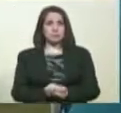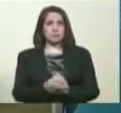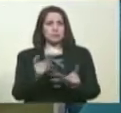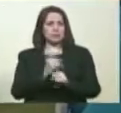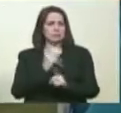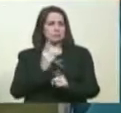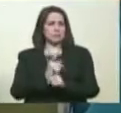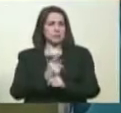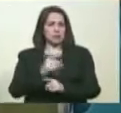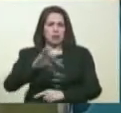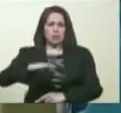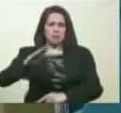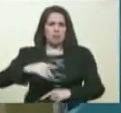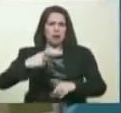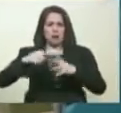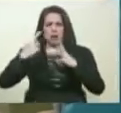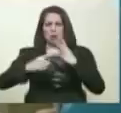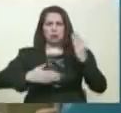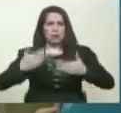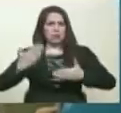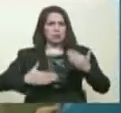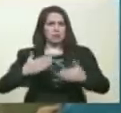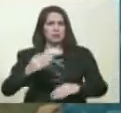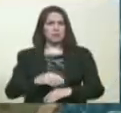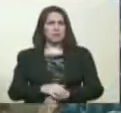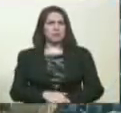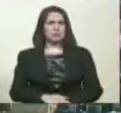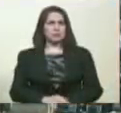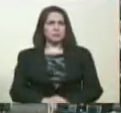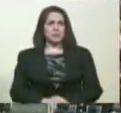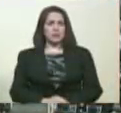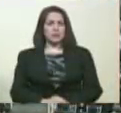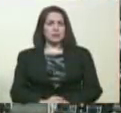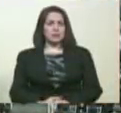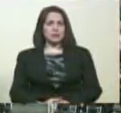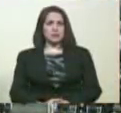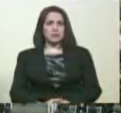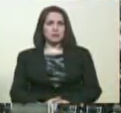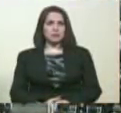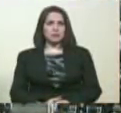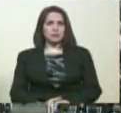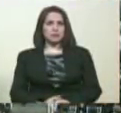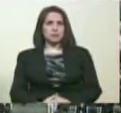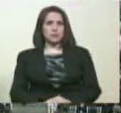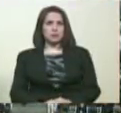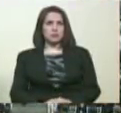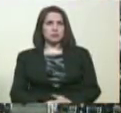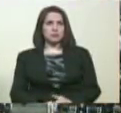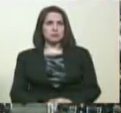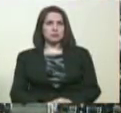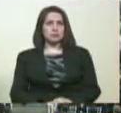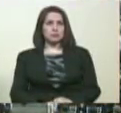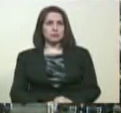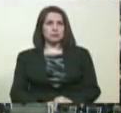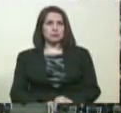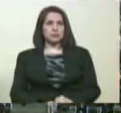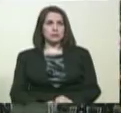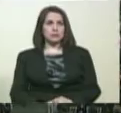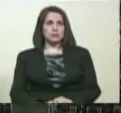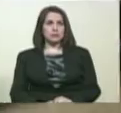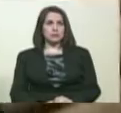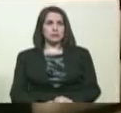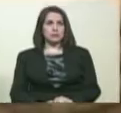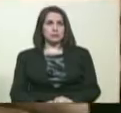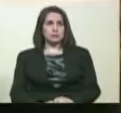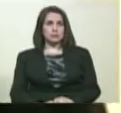mismo. Para todos los atletas en general. En la parte industrial tenemos la grasa en aerosol también. Tenemos una grasa blanca que es para las